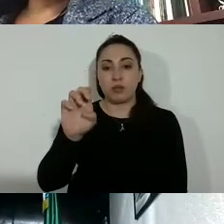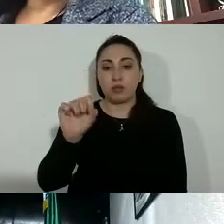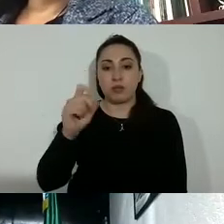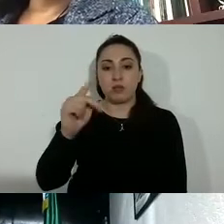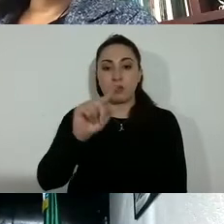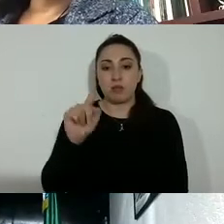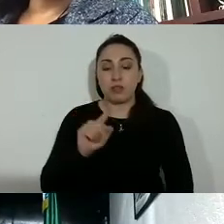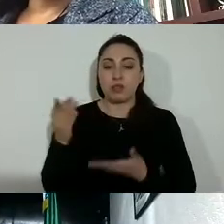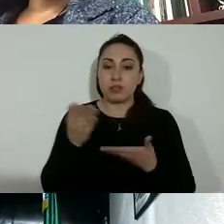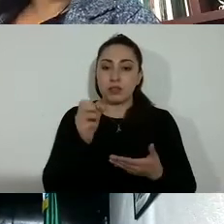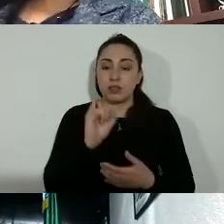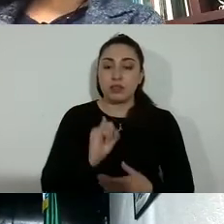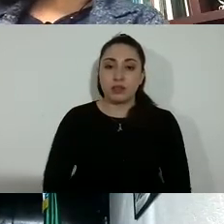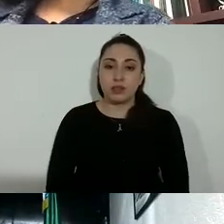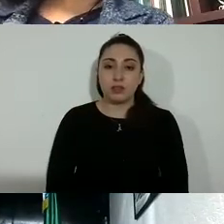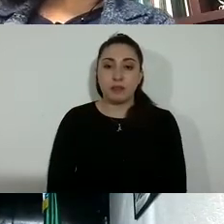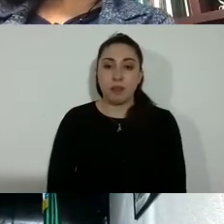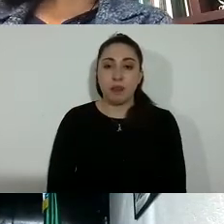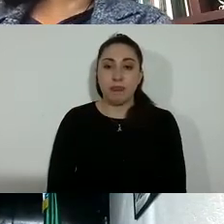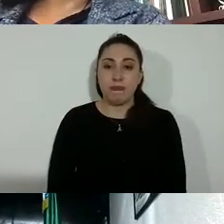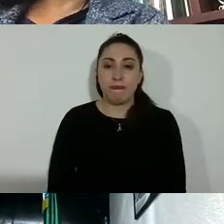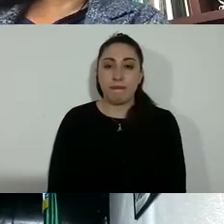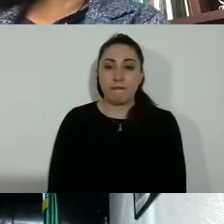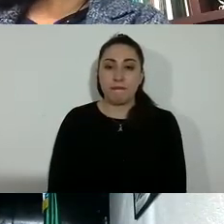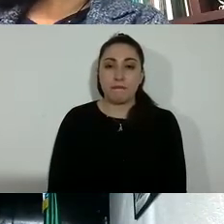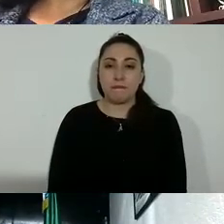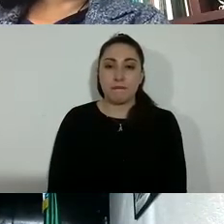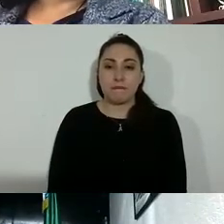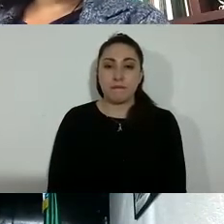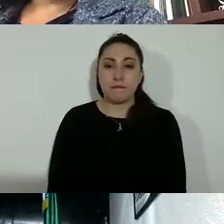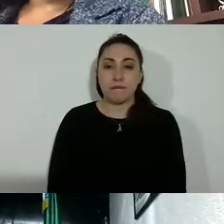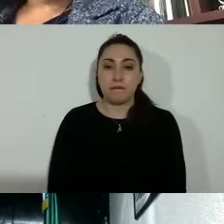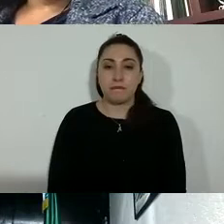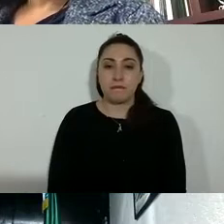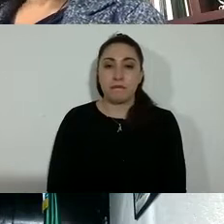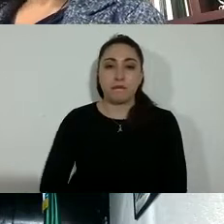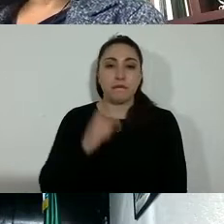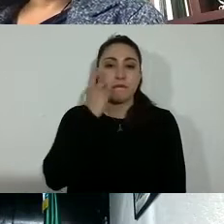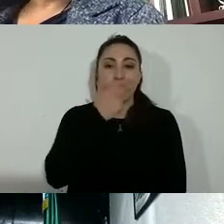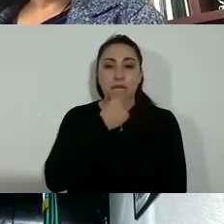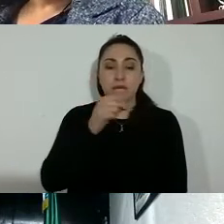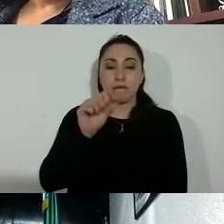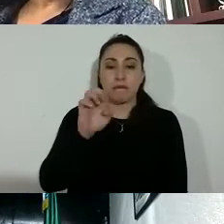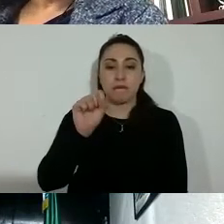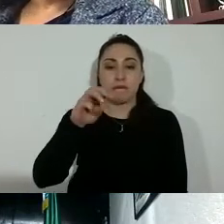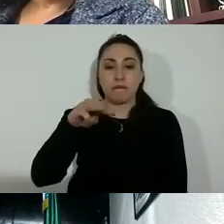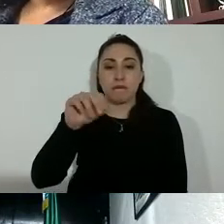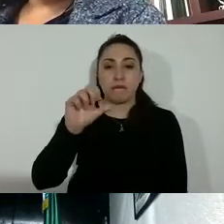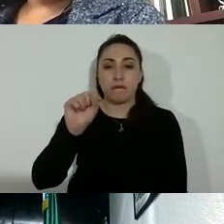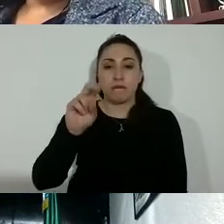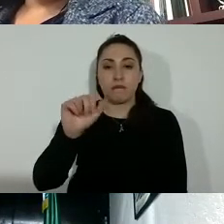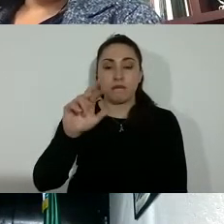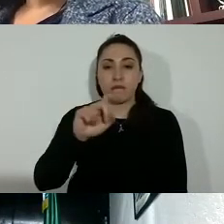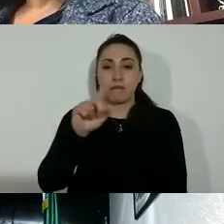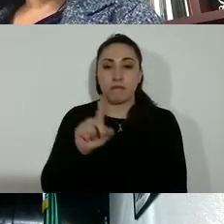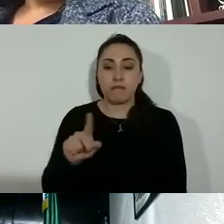Lourdes Paz, presente, secretario. Diputado. Gracias, diputado. Diputado Jesús Esma Suárez. Diputado